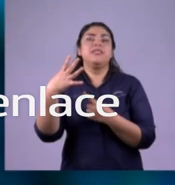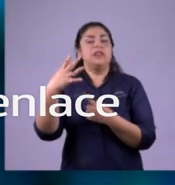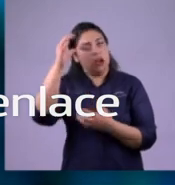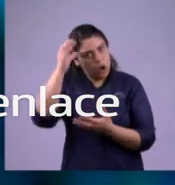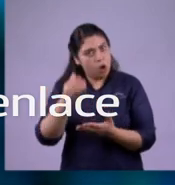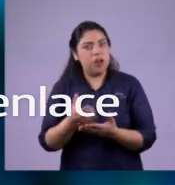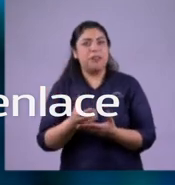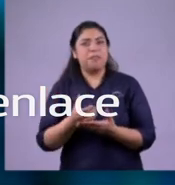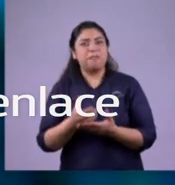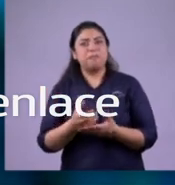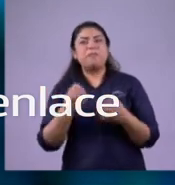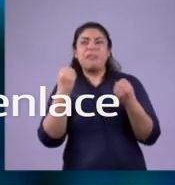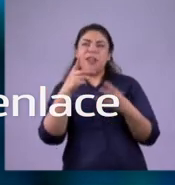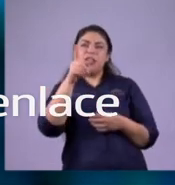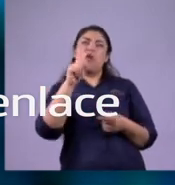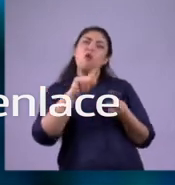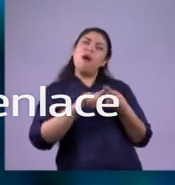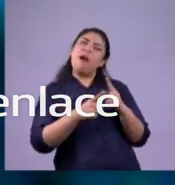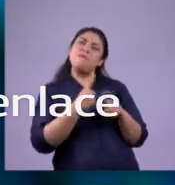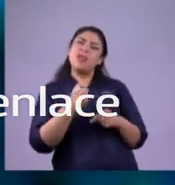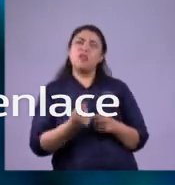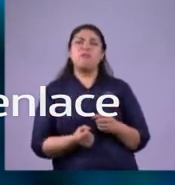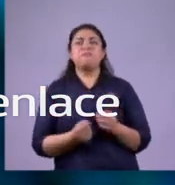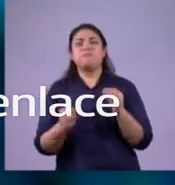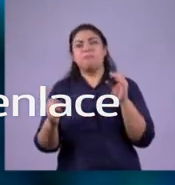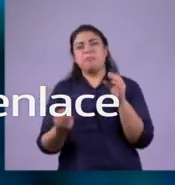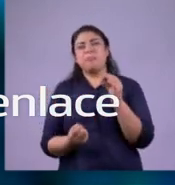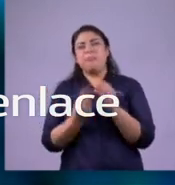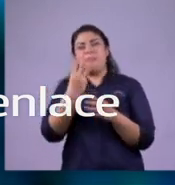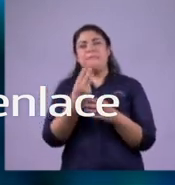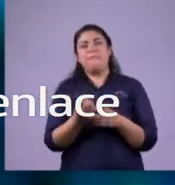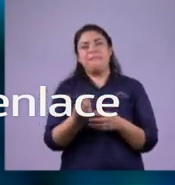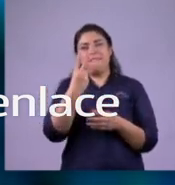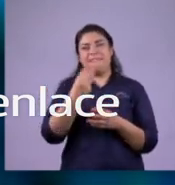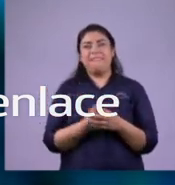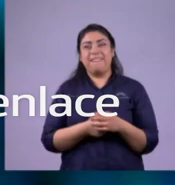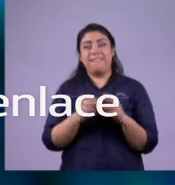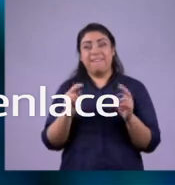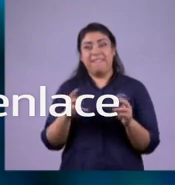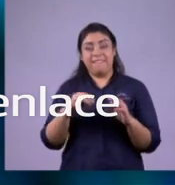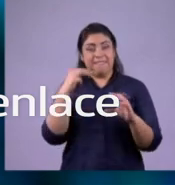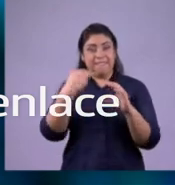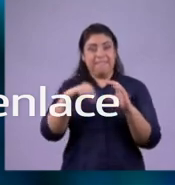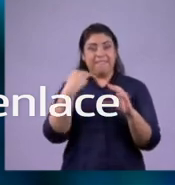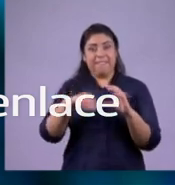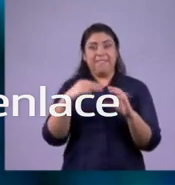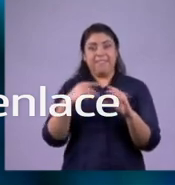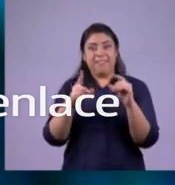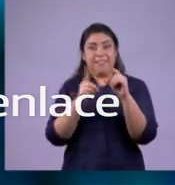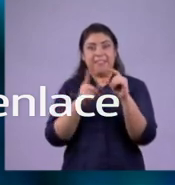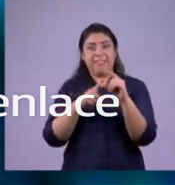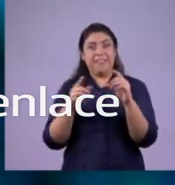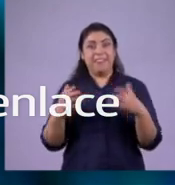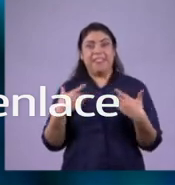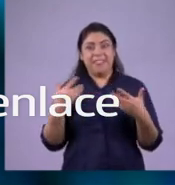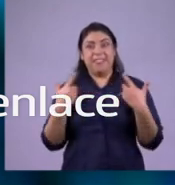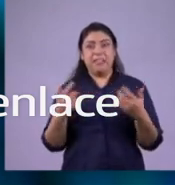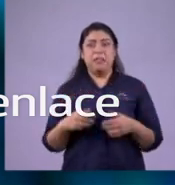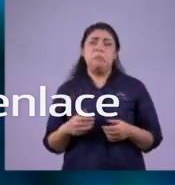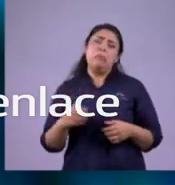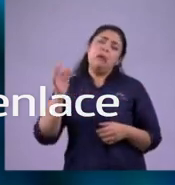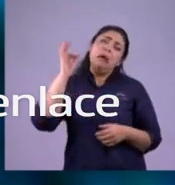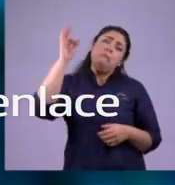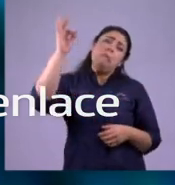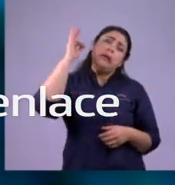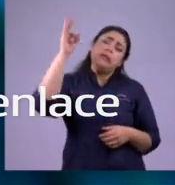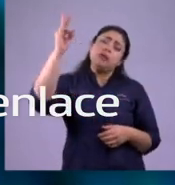me mandó un chat un amigo que normalmente me está dando palabras de ánimo me envía palabras de ánimo pero esta vez me dice pastor gracias por